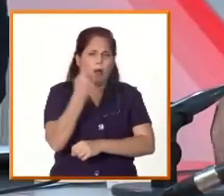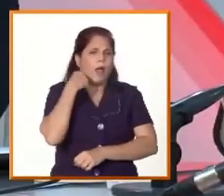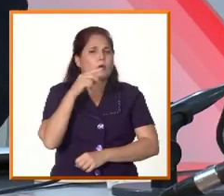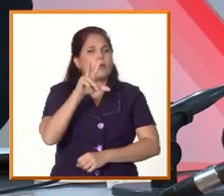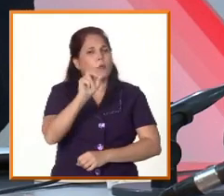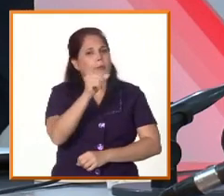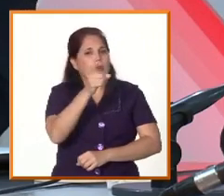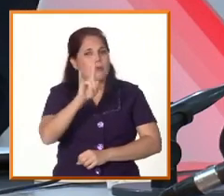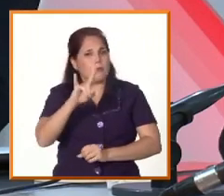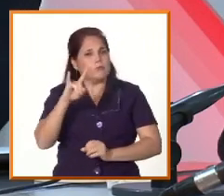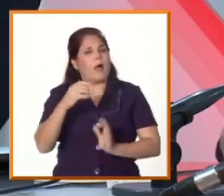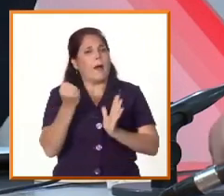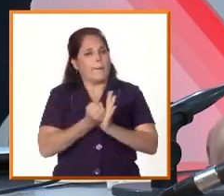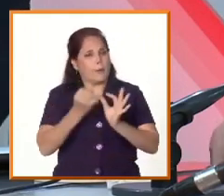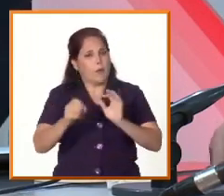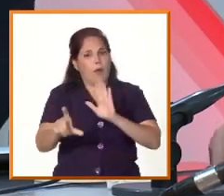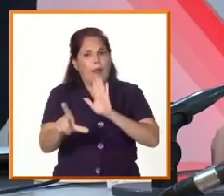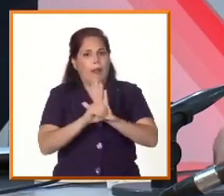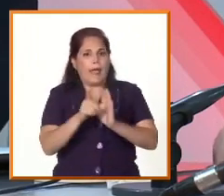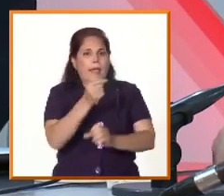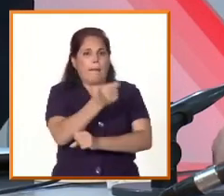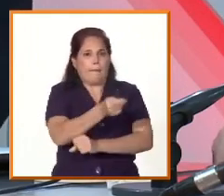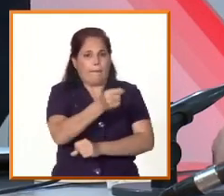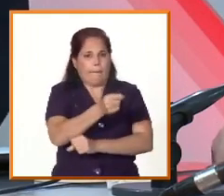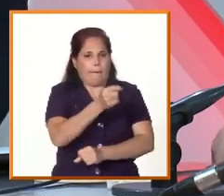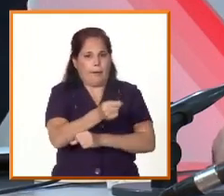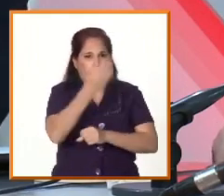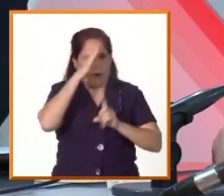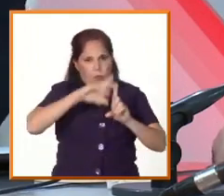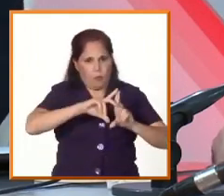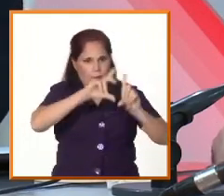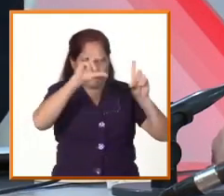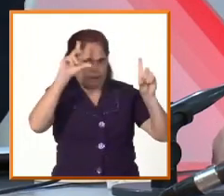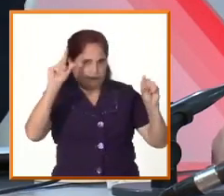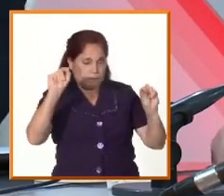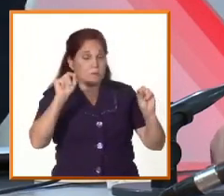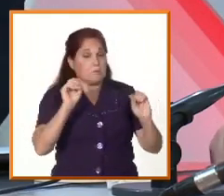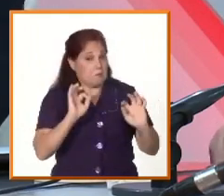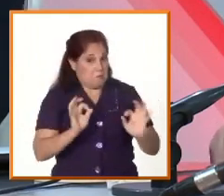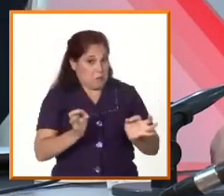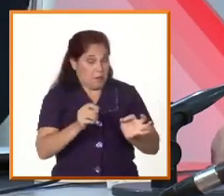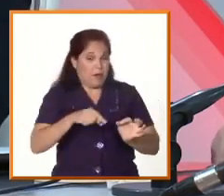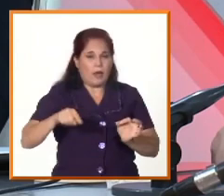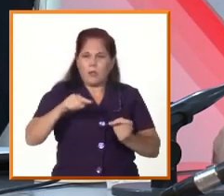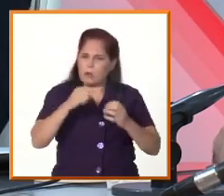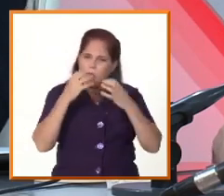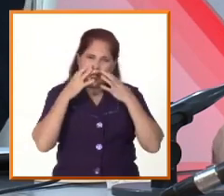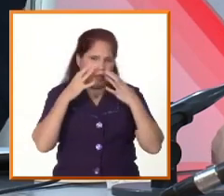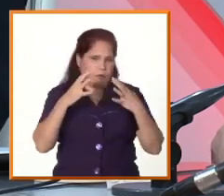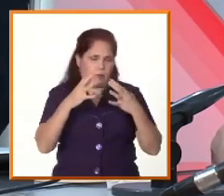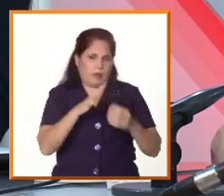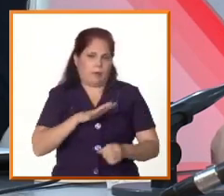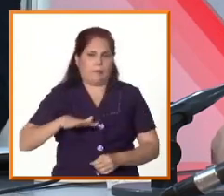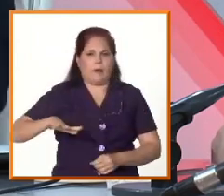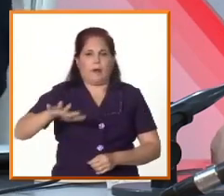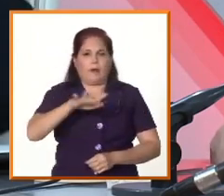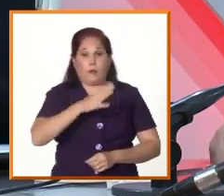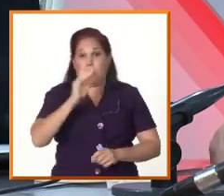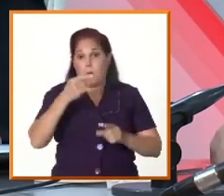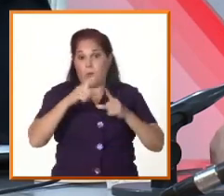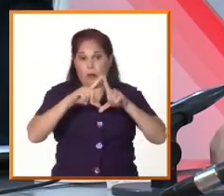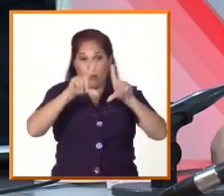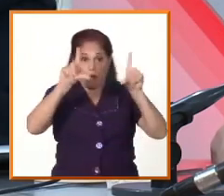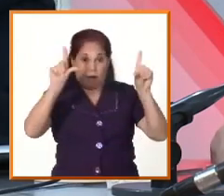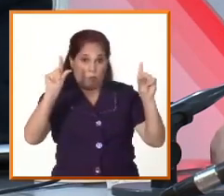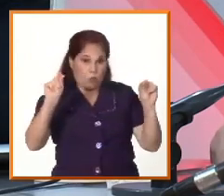se aprobaba la ley de pesca del país y por supuesto una de las grandes expectativas para una isla como la nuestra